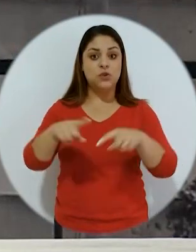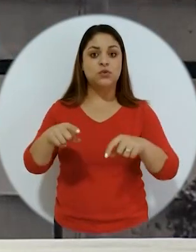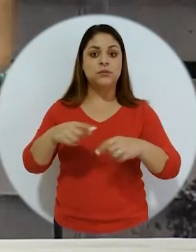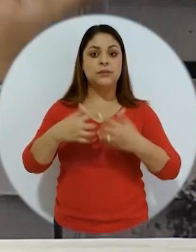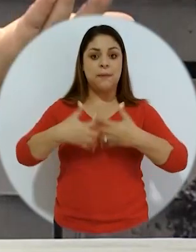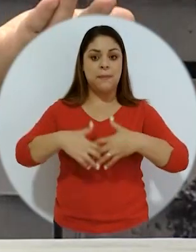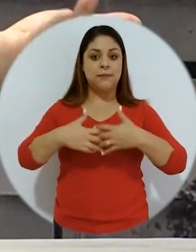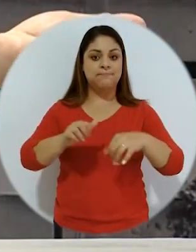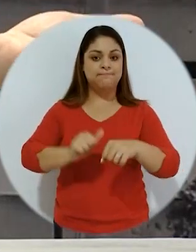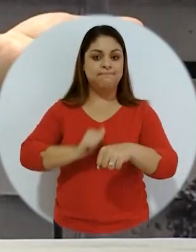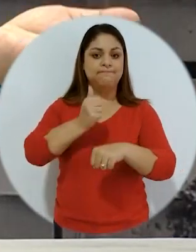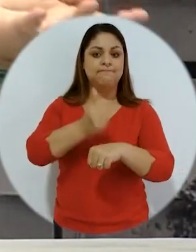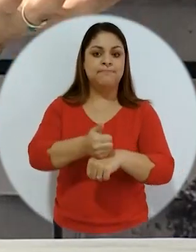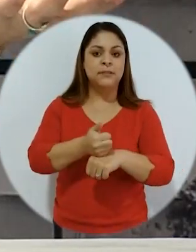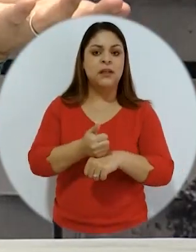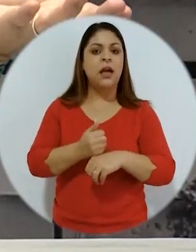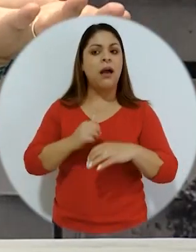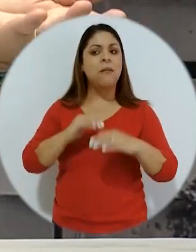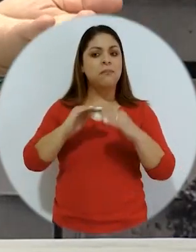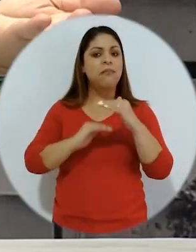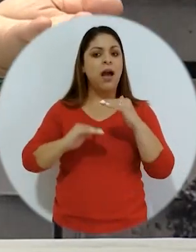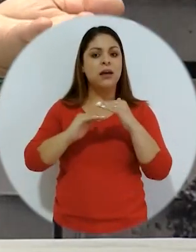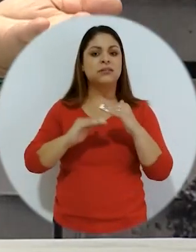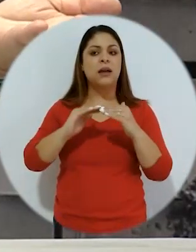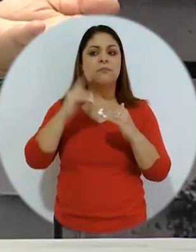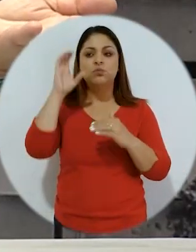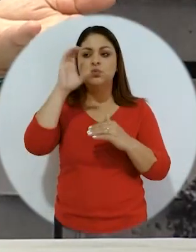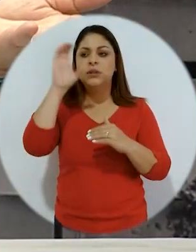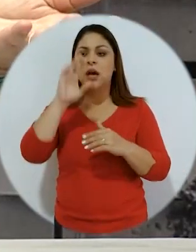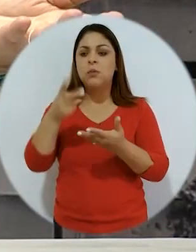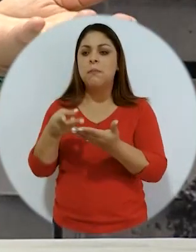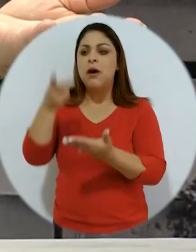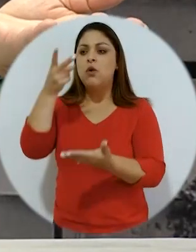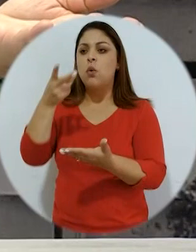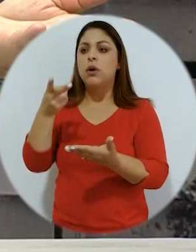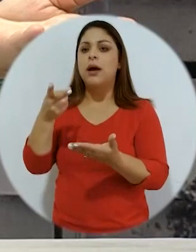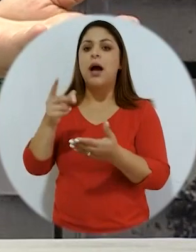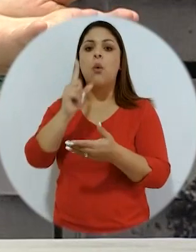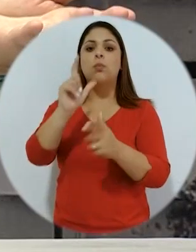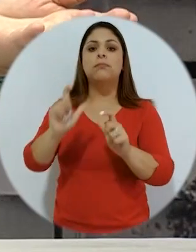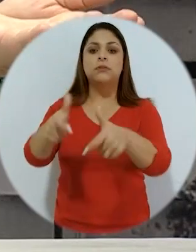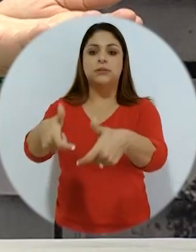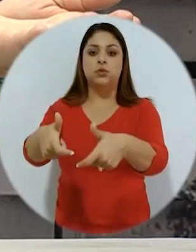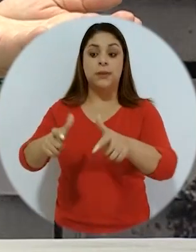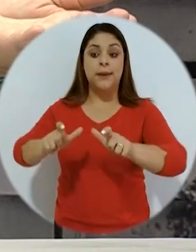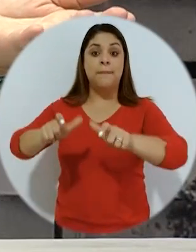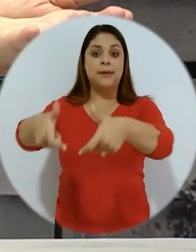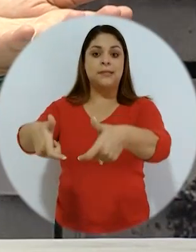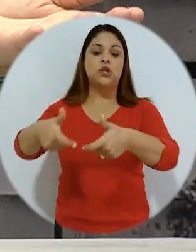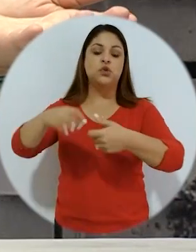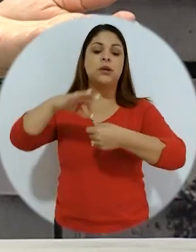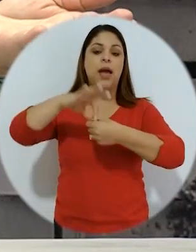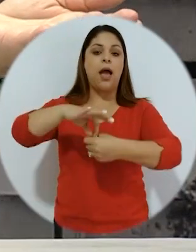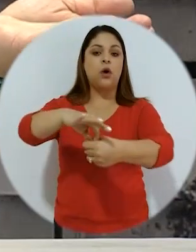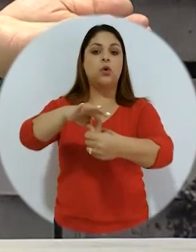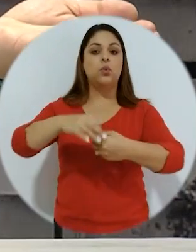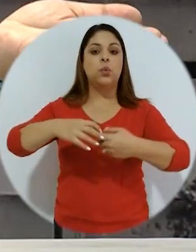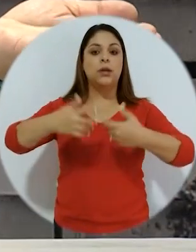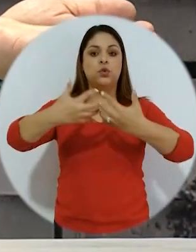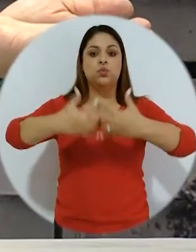estos emprendimientos se basan en buscar un valor agregado a un desecho, y muchos de esos desechos son